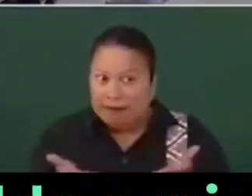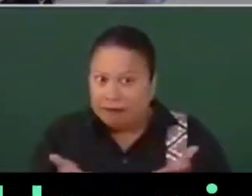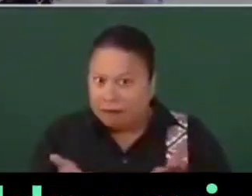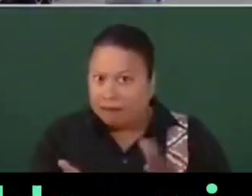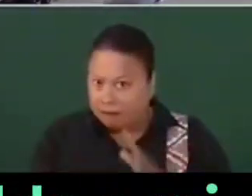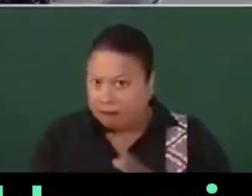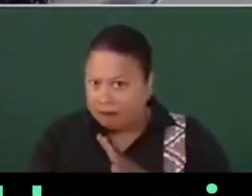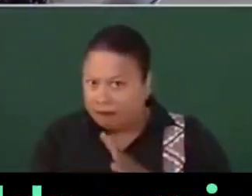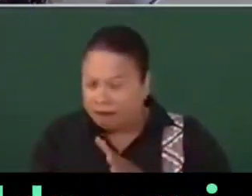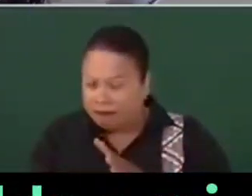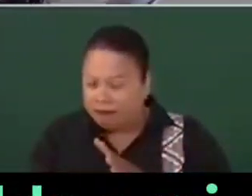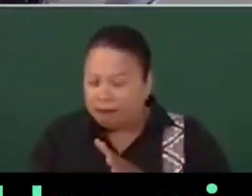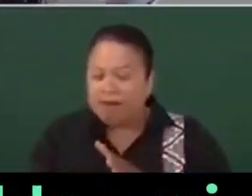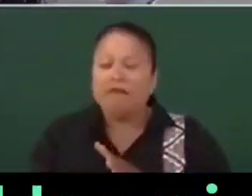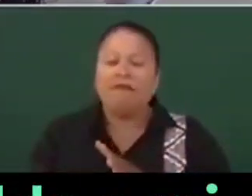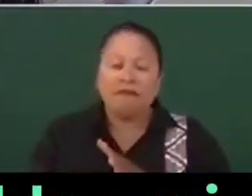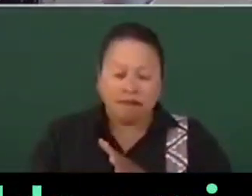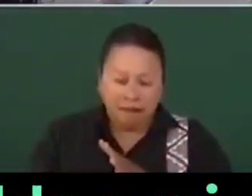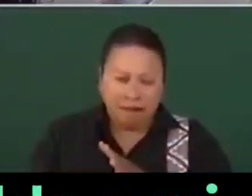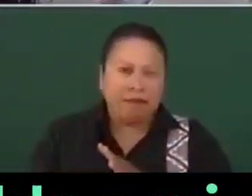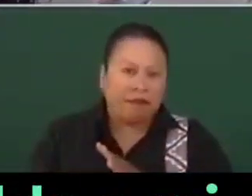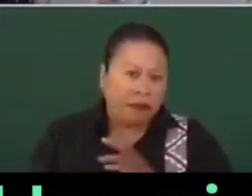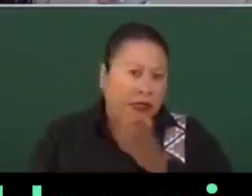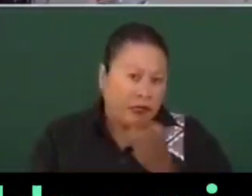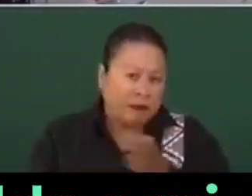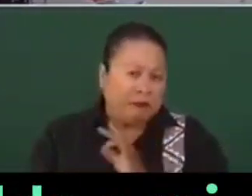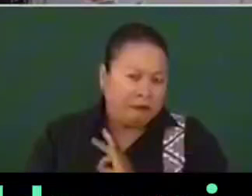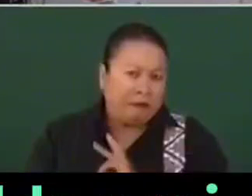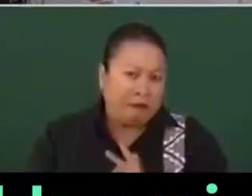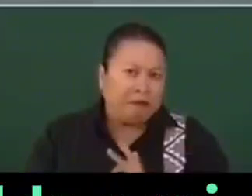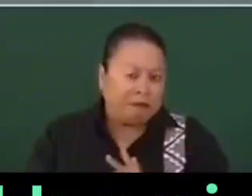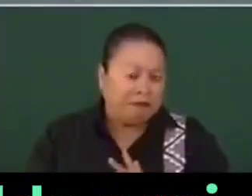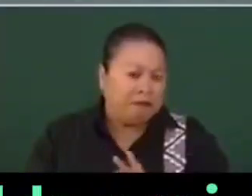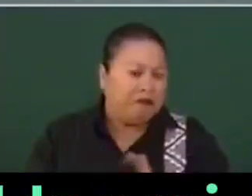directa pues entonces sí hay